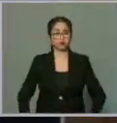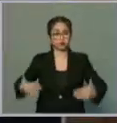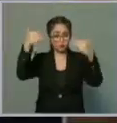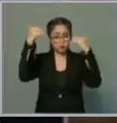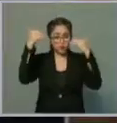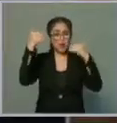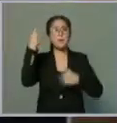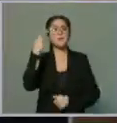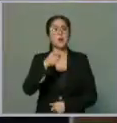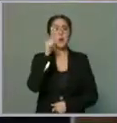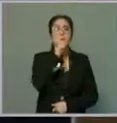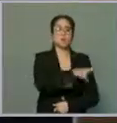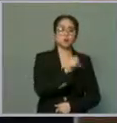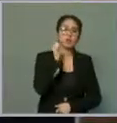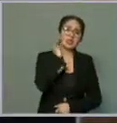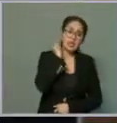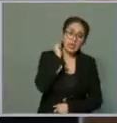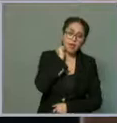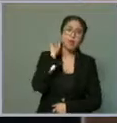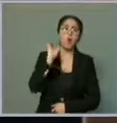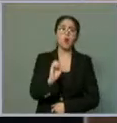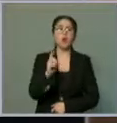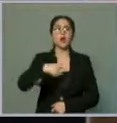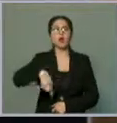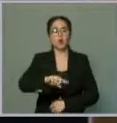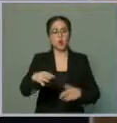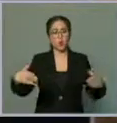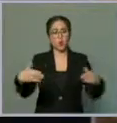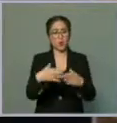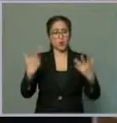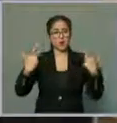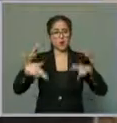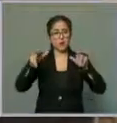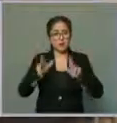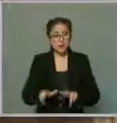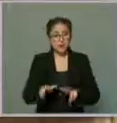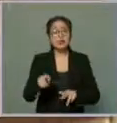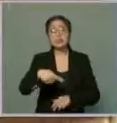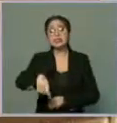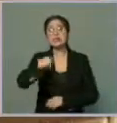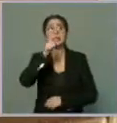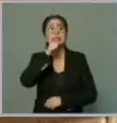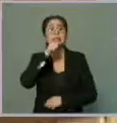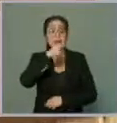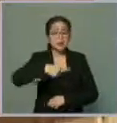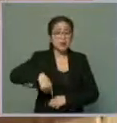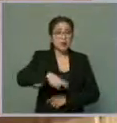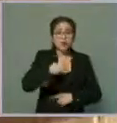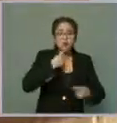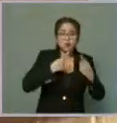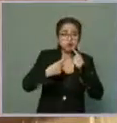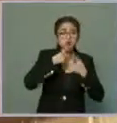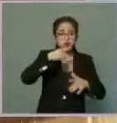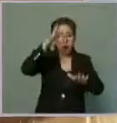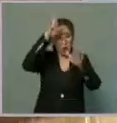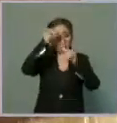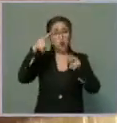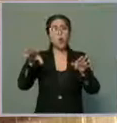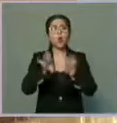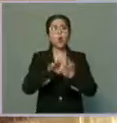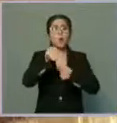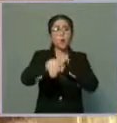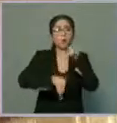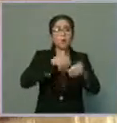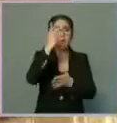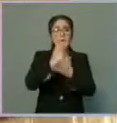tanto el Senado como la Cámara de Representantes no han acordado financiar un proyecto de este tipo. Un proyecto de